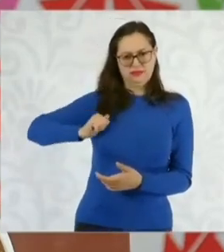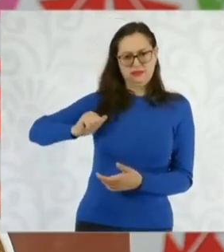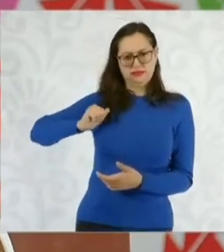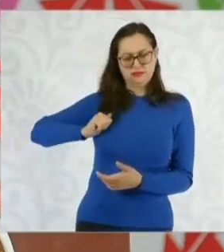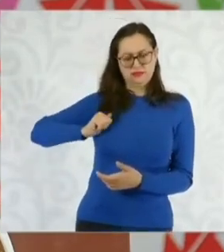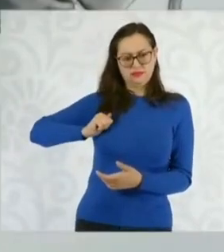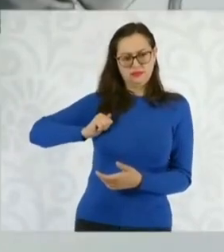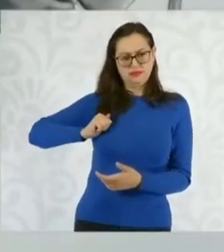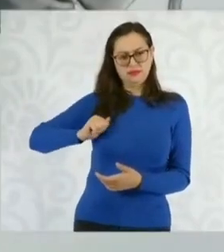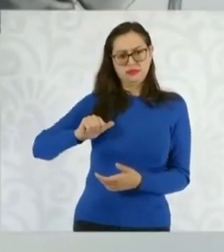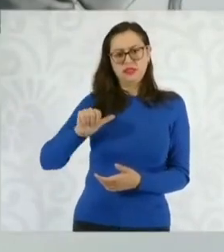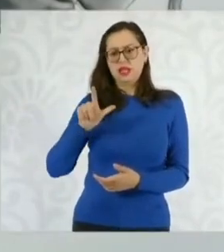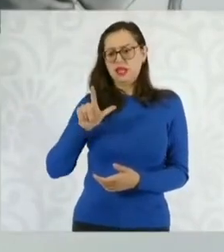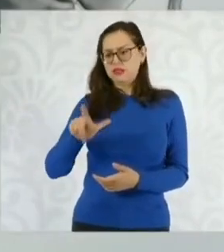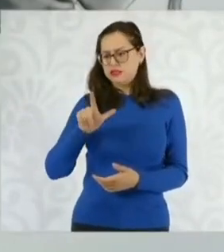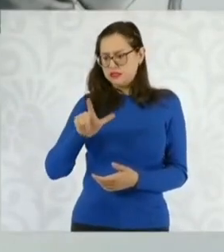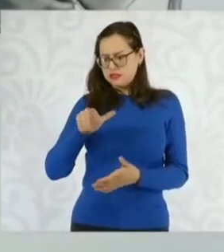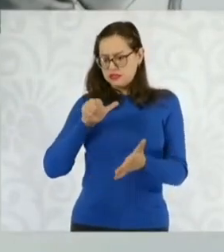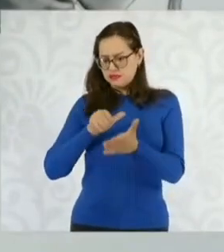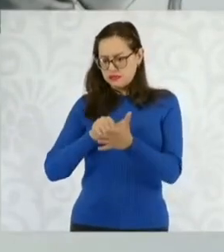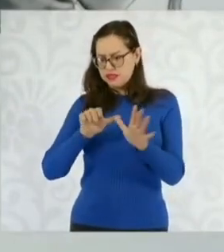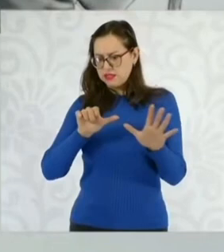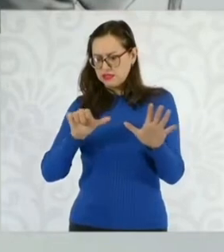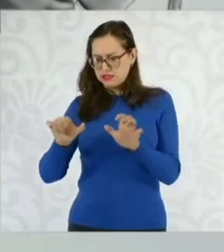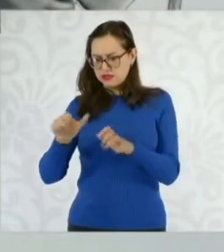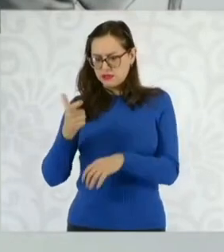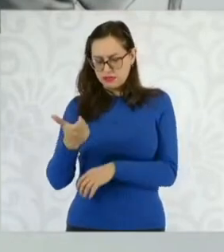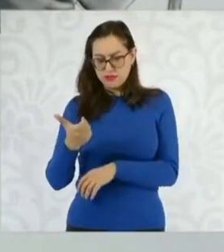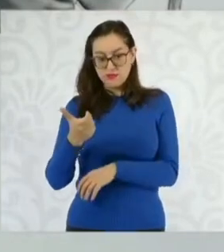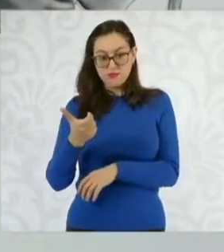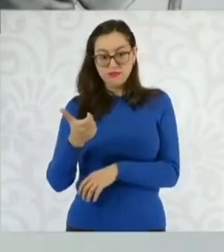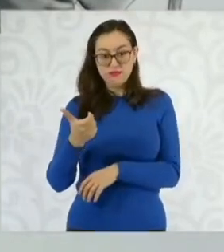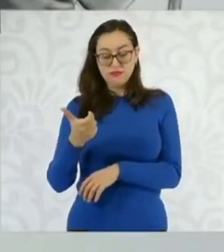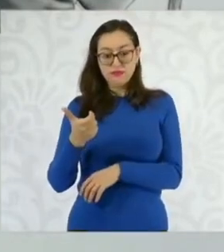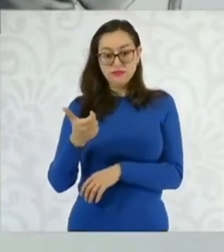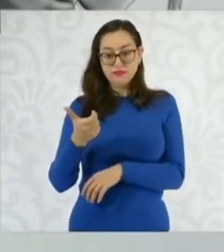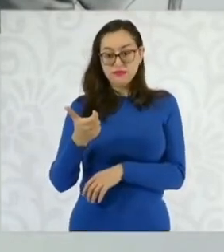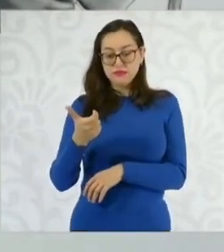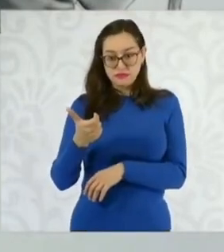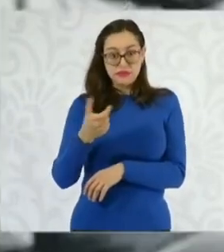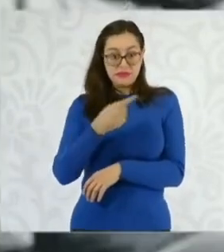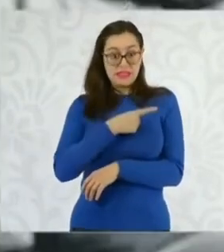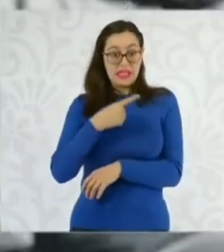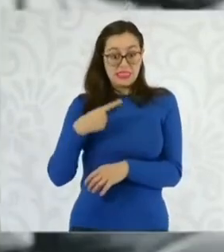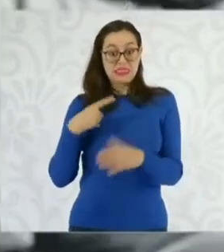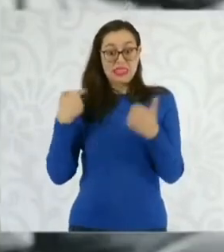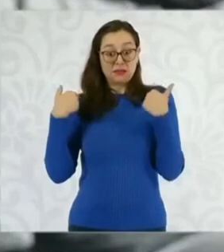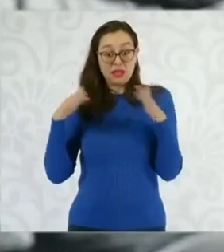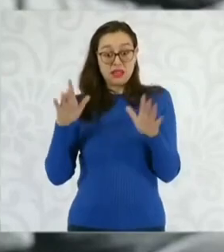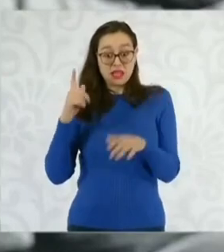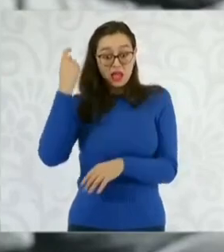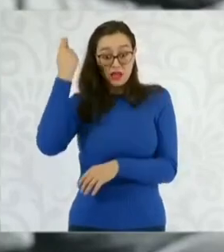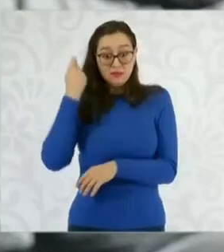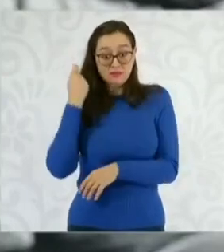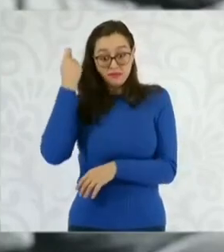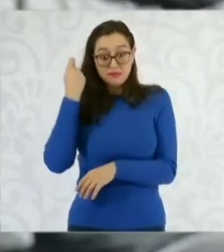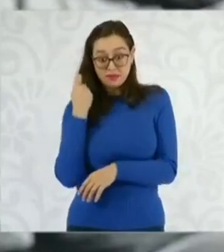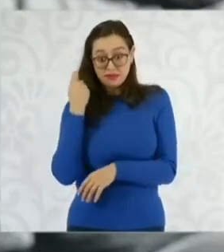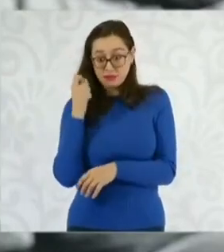momento que se hizo era de 17,600 pesos. Como recordarán, se buscaron